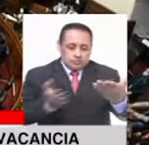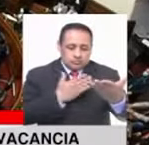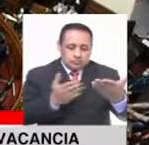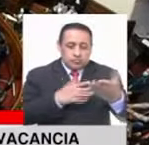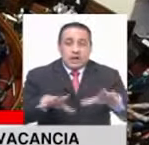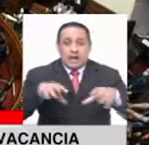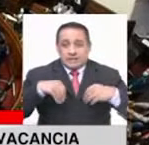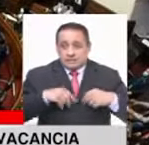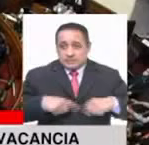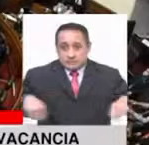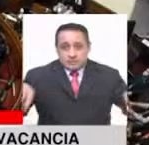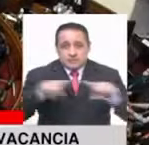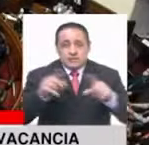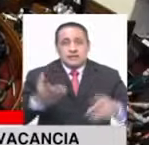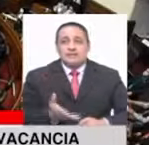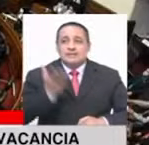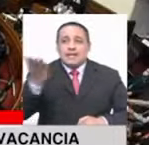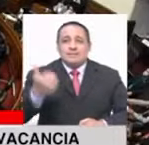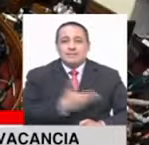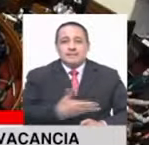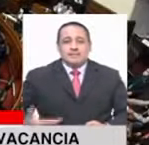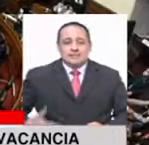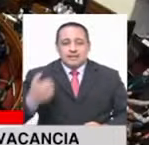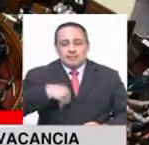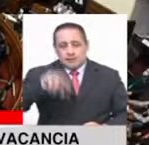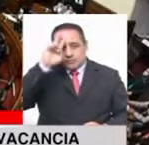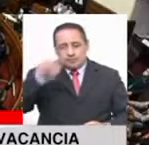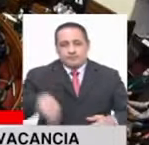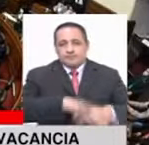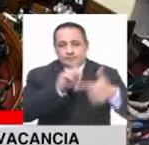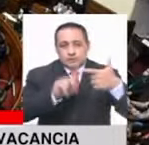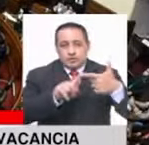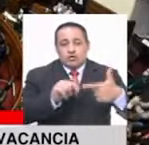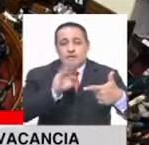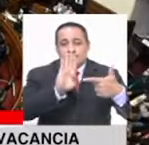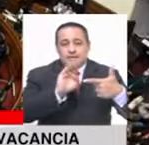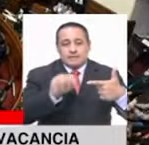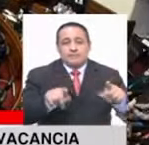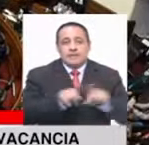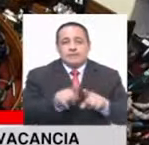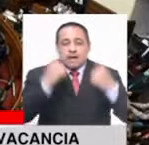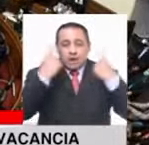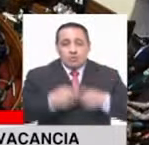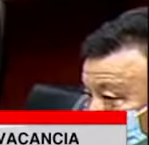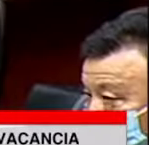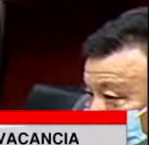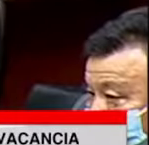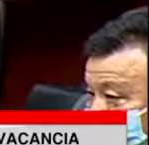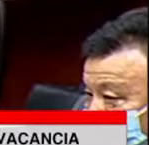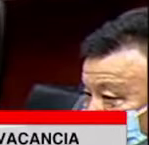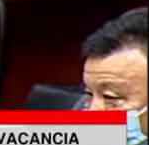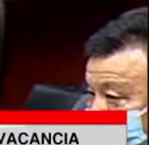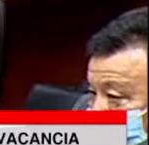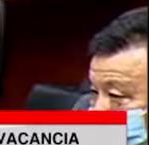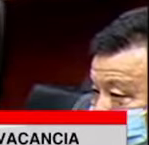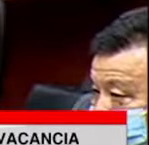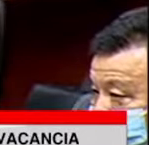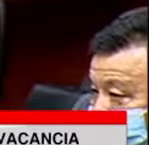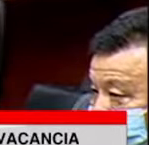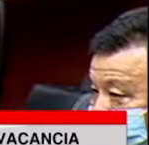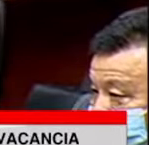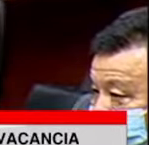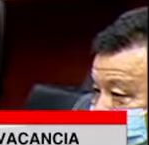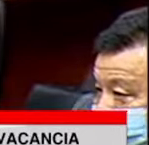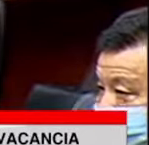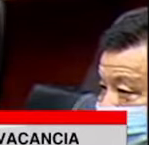Presidente de la República. Inciso B. Para la admisión del pedido de vacancia se requiere el voto de por lo menos el 40%